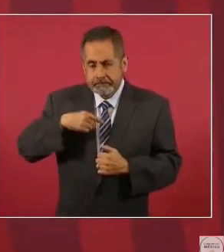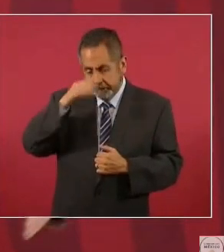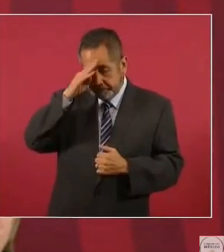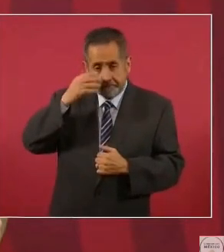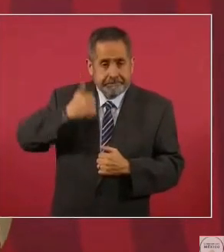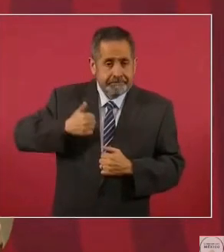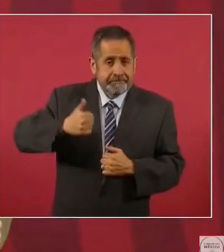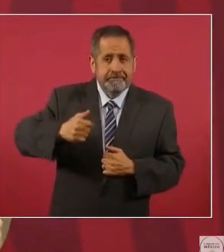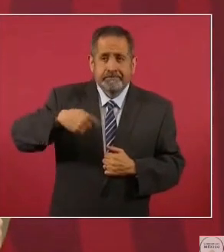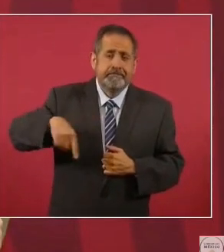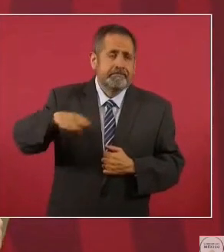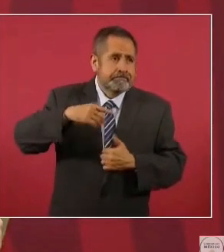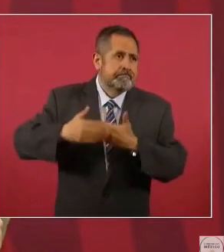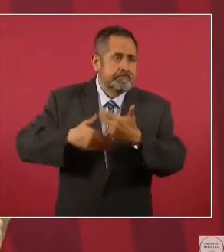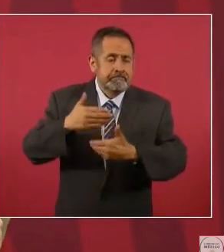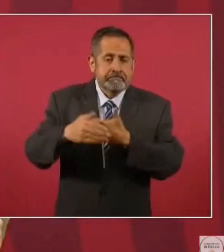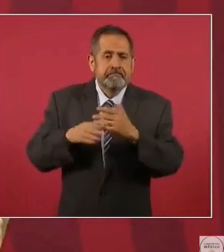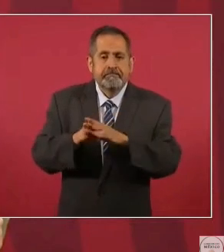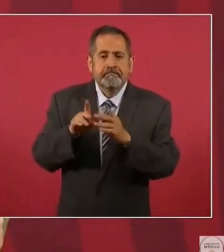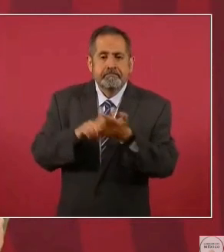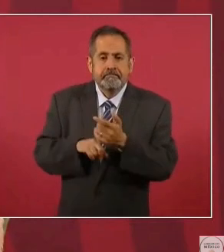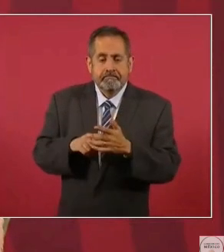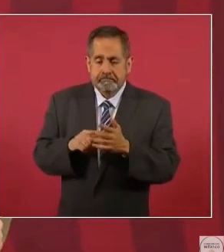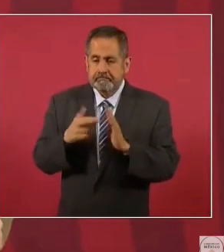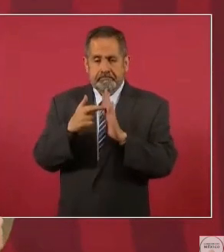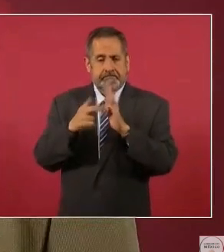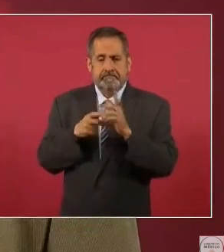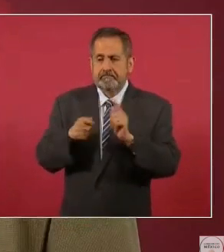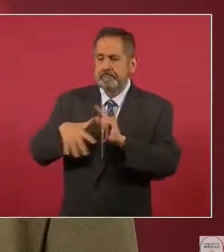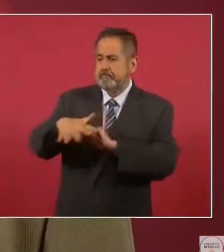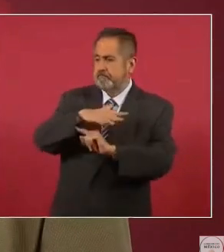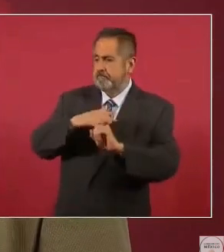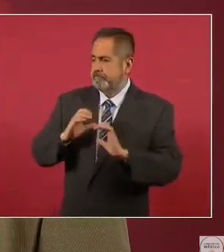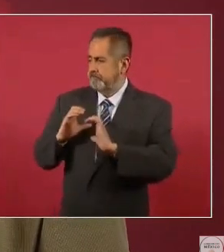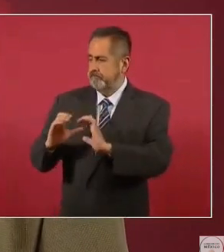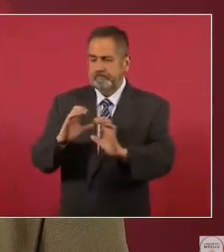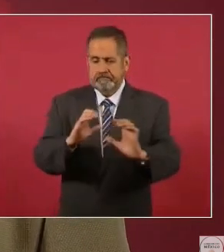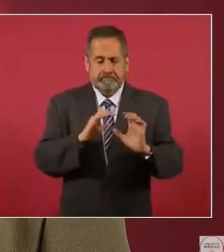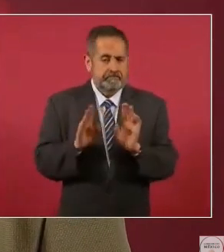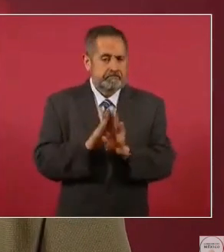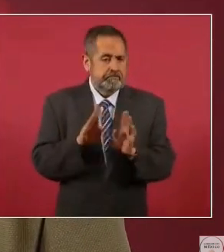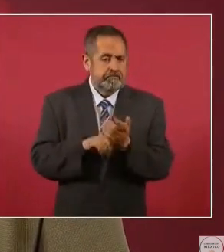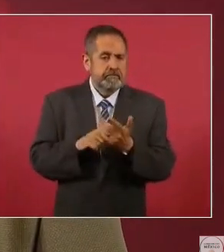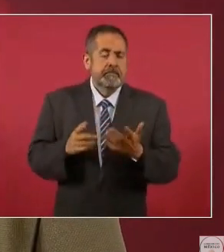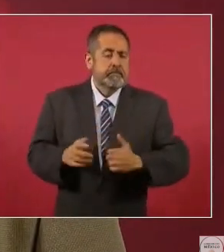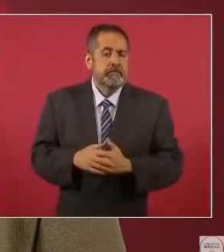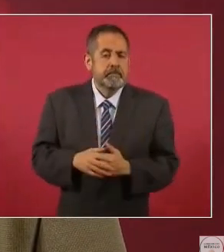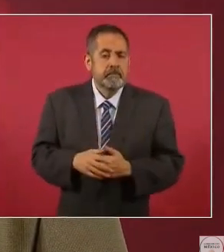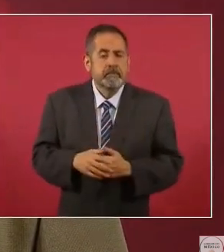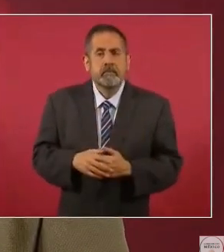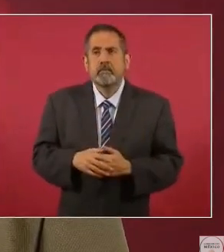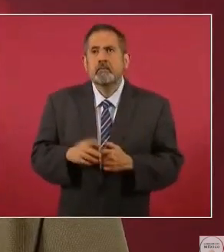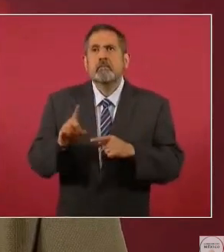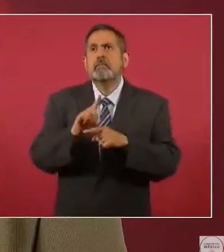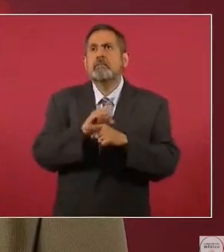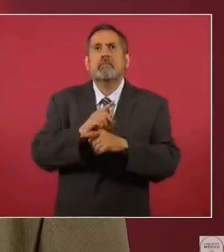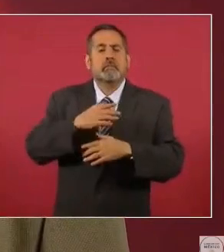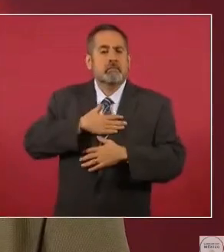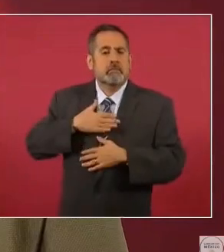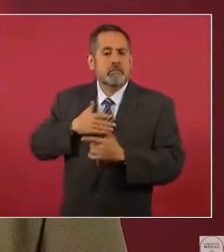cada vez más teniendo capacidades de regular los ambientes y los entornos. Nosotros también desde el